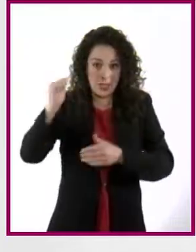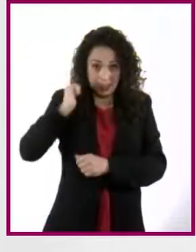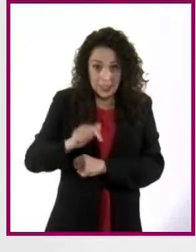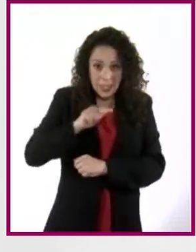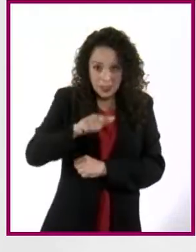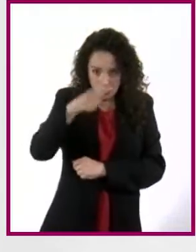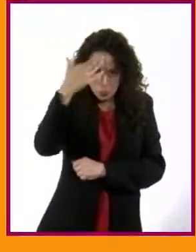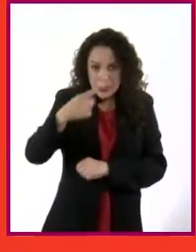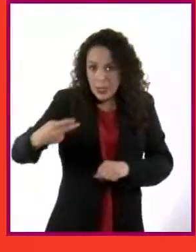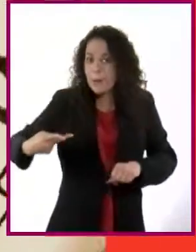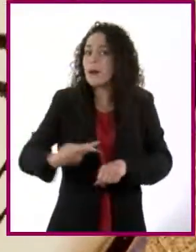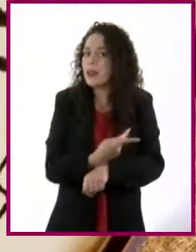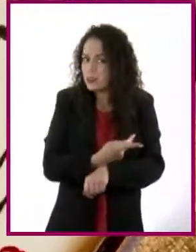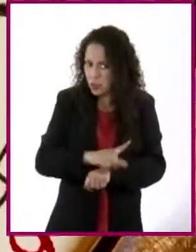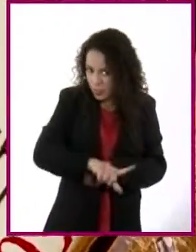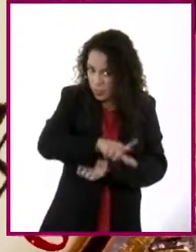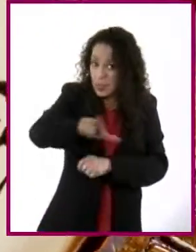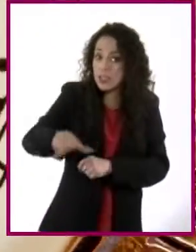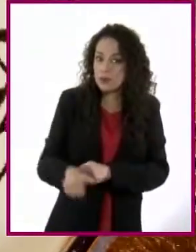pasó después?